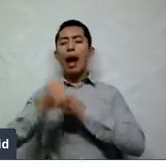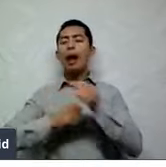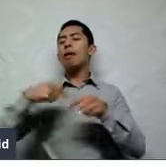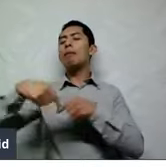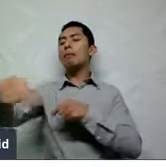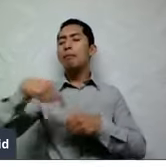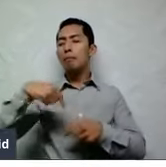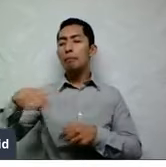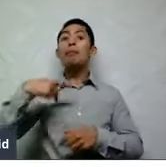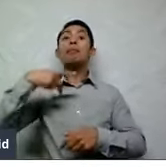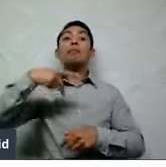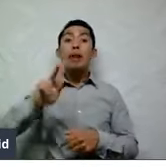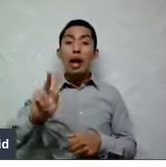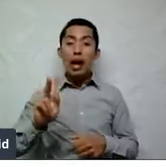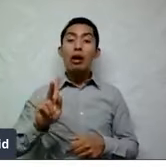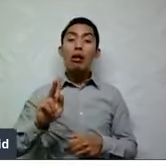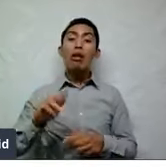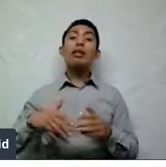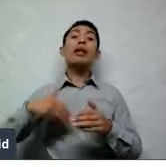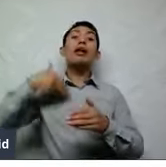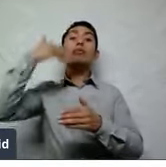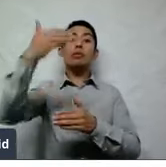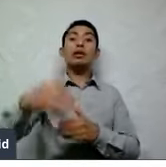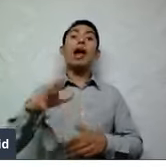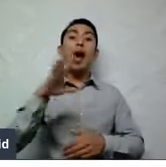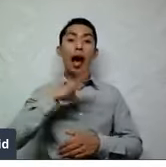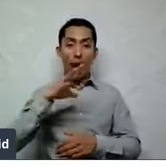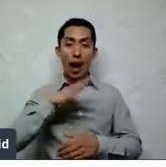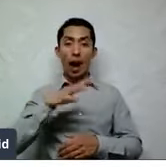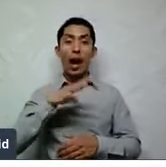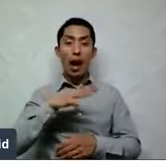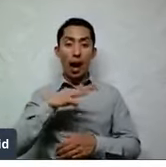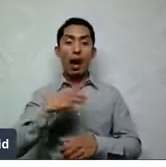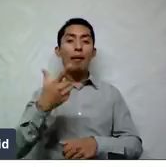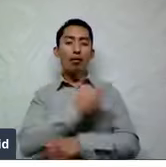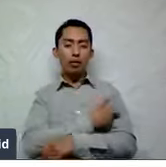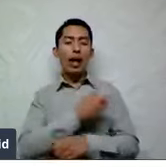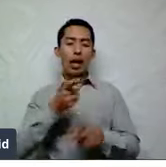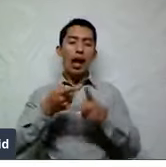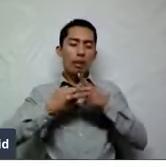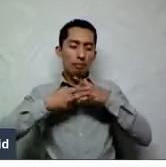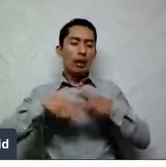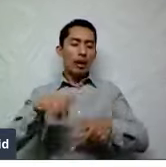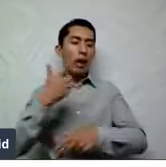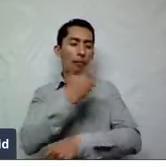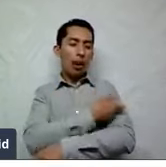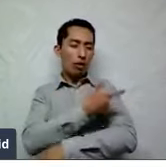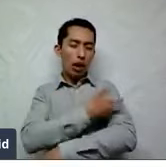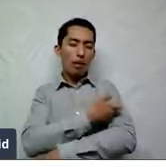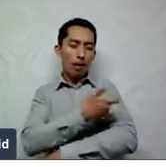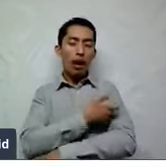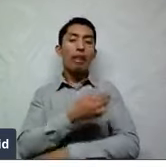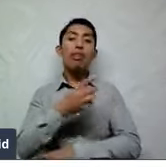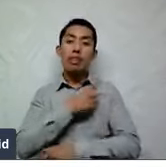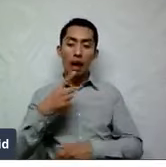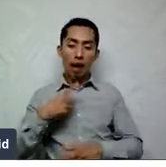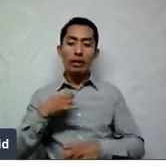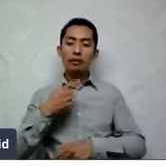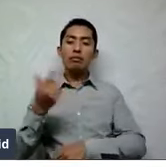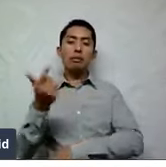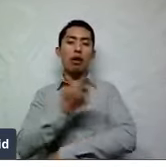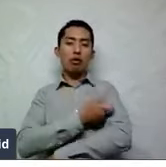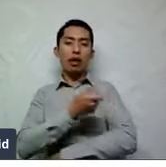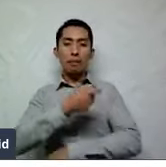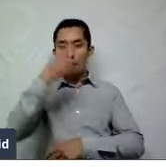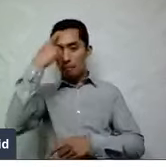si aparece o ya tenemos acceso a la vacuna, como así está empezando a suceder, tenemos que vacunarnos para protegernos, ahora